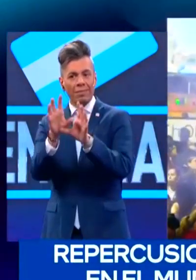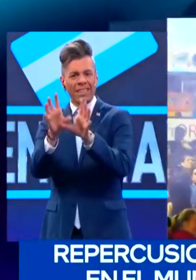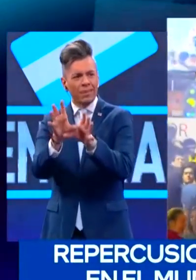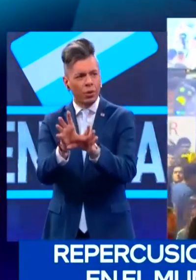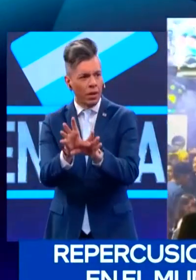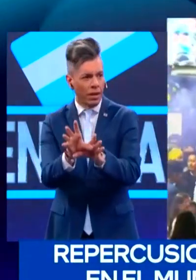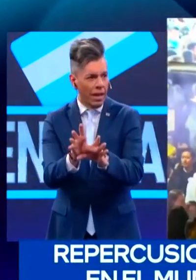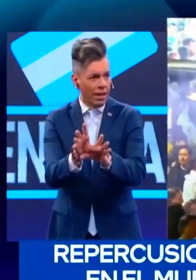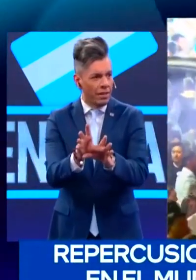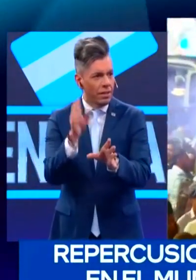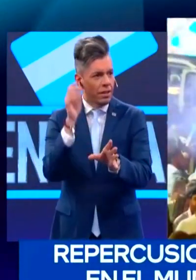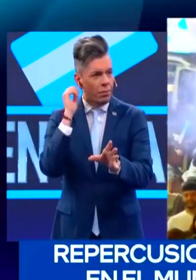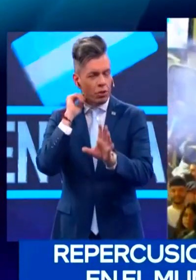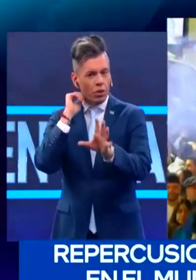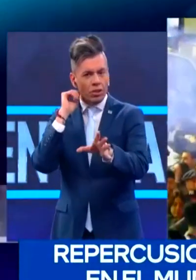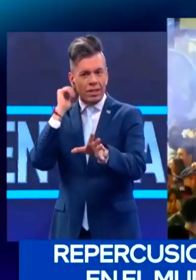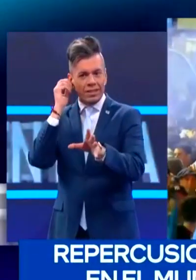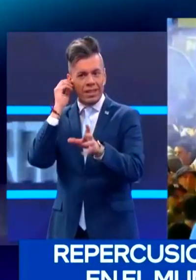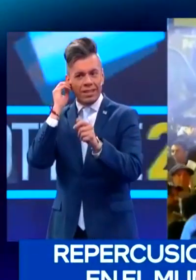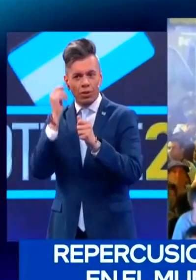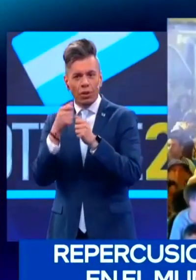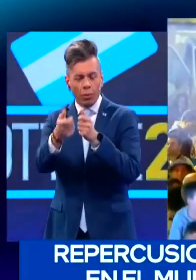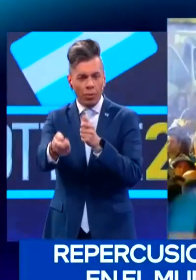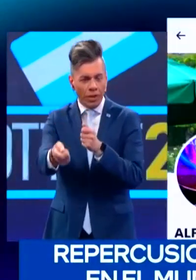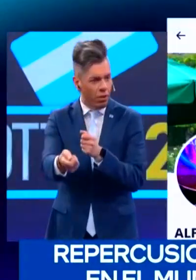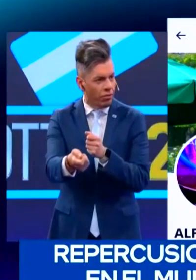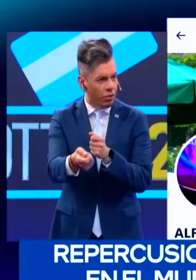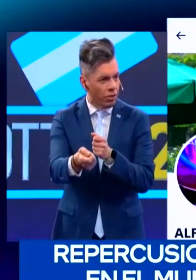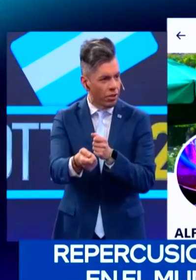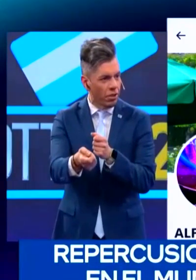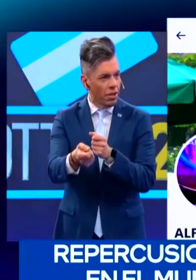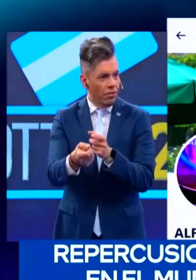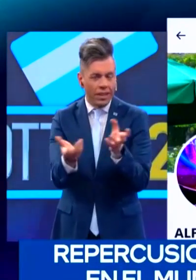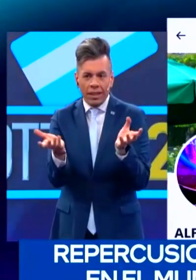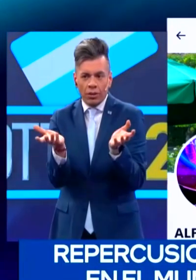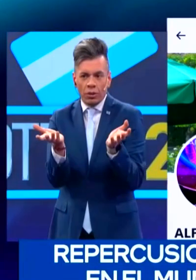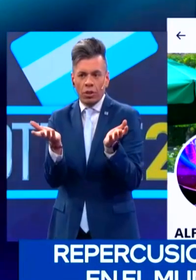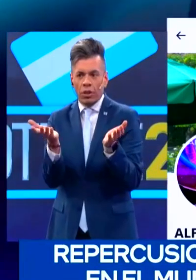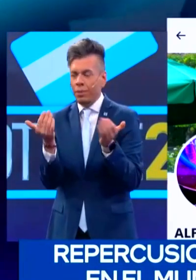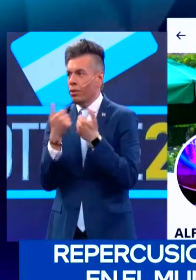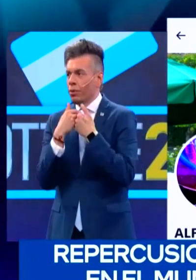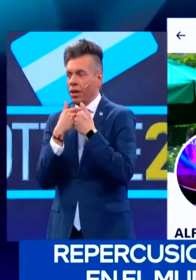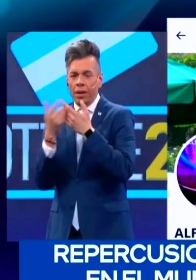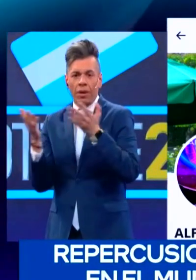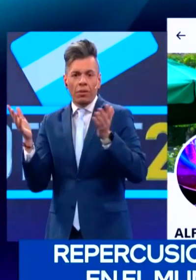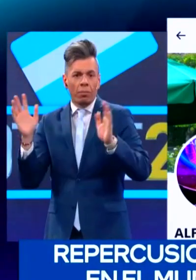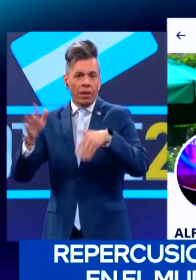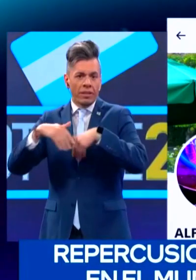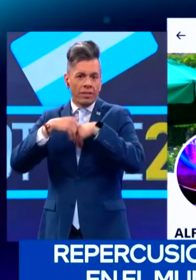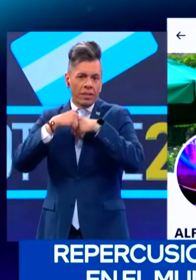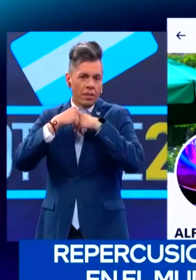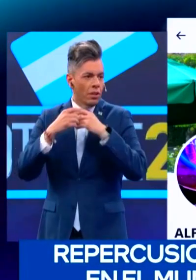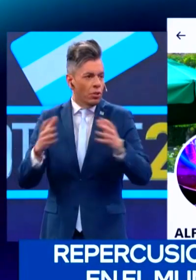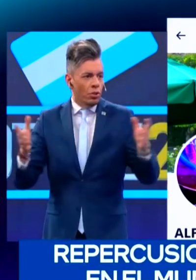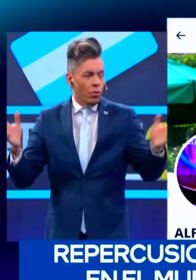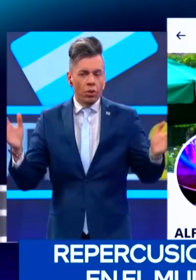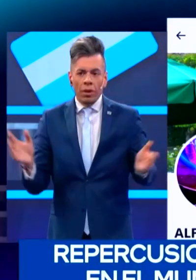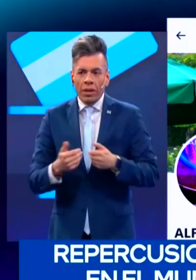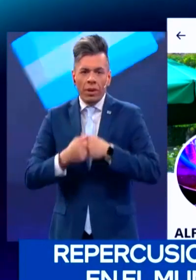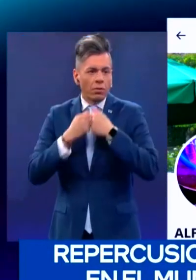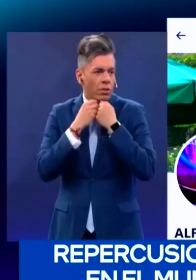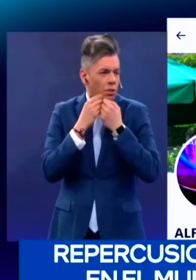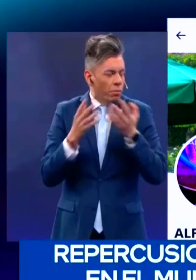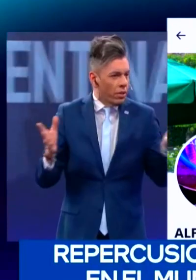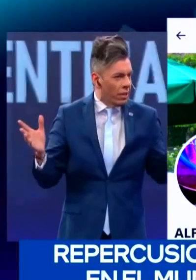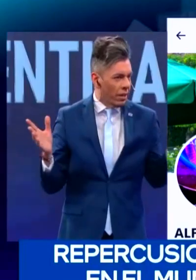más llamativos del reality, por eso le siguen dando como micrófono, ¿no? Fíjate que hay otros chicos que pasaban por Gran Hermano que pueden decir, yo voto a